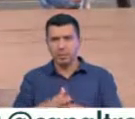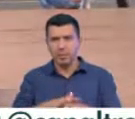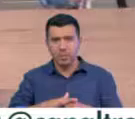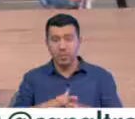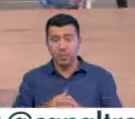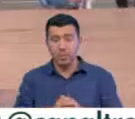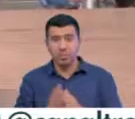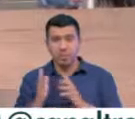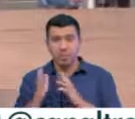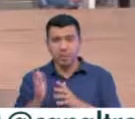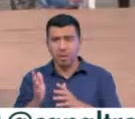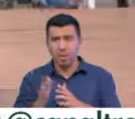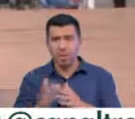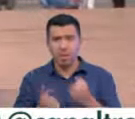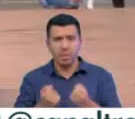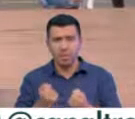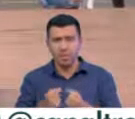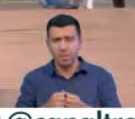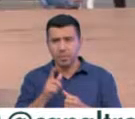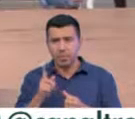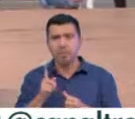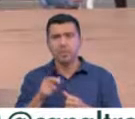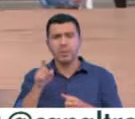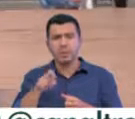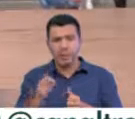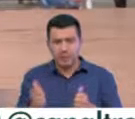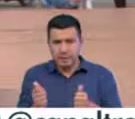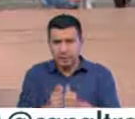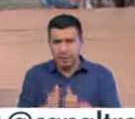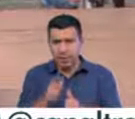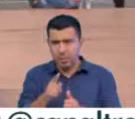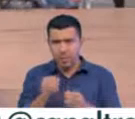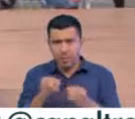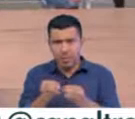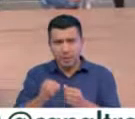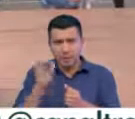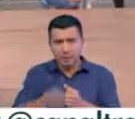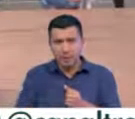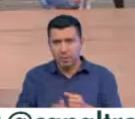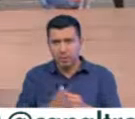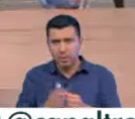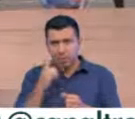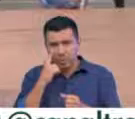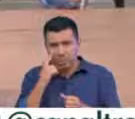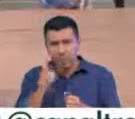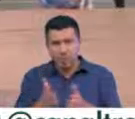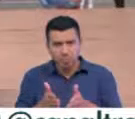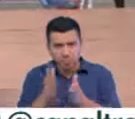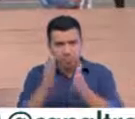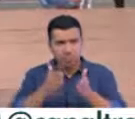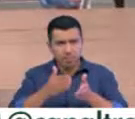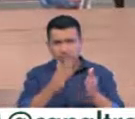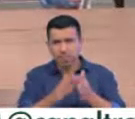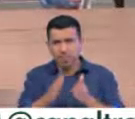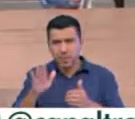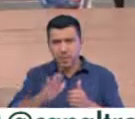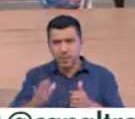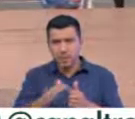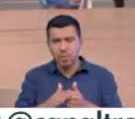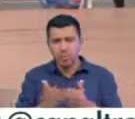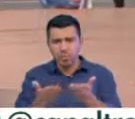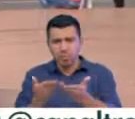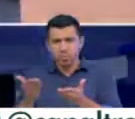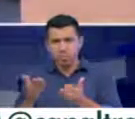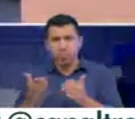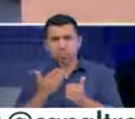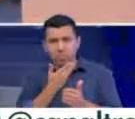Los transportadores esperan que efectivamente se realice un acompañamiento y mayor seguridad en las vías de la región para poder prestar este servicio con mayores